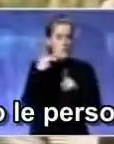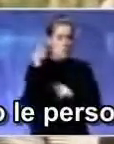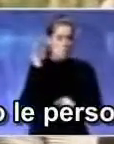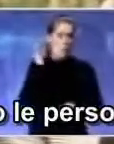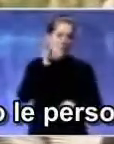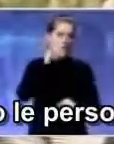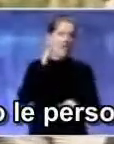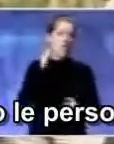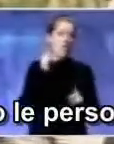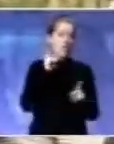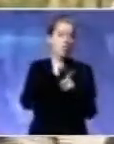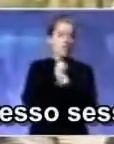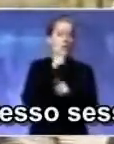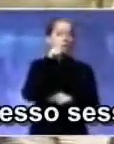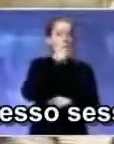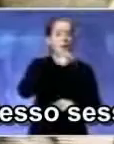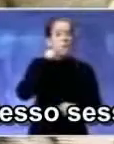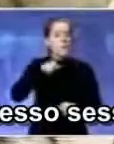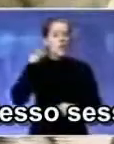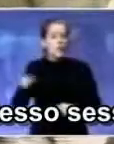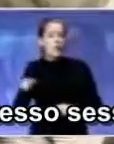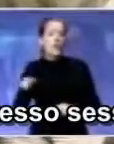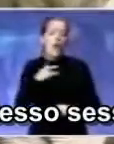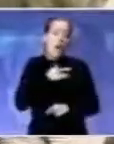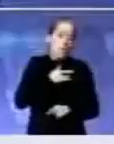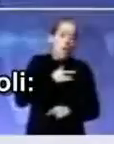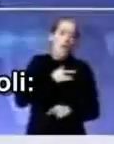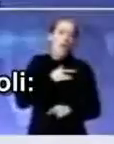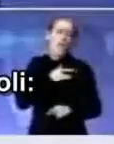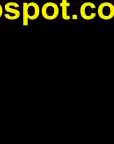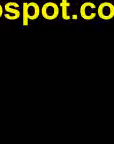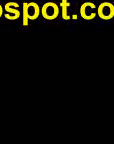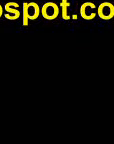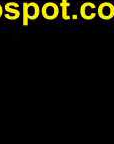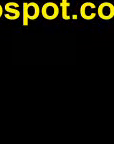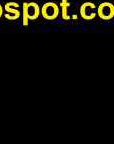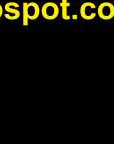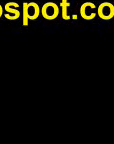contra las personas que se aman y que tienen el mismo sexo. Es decir... No es así.